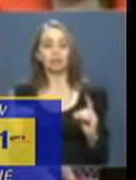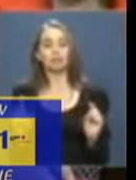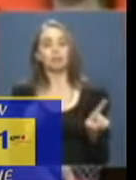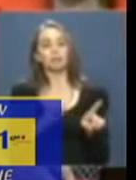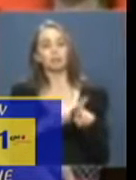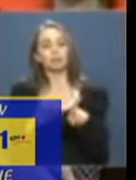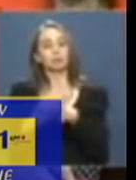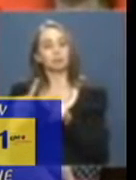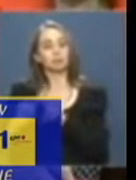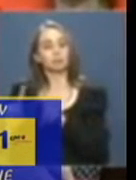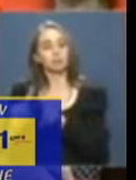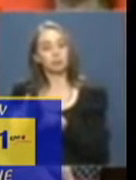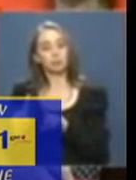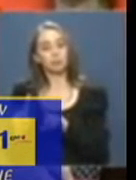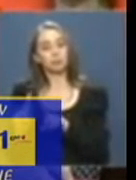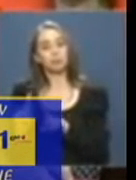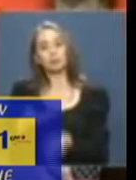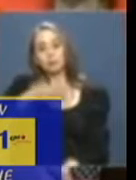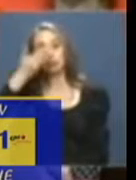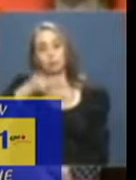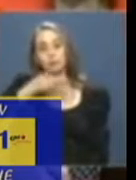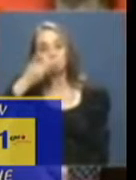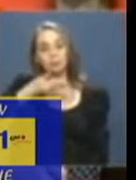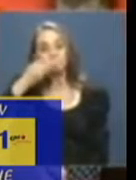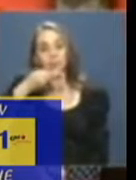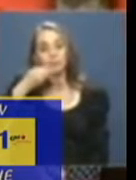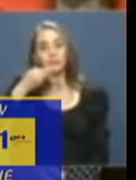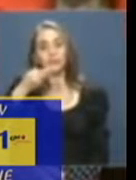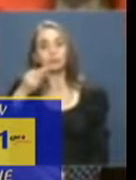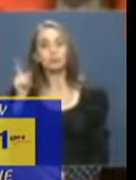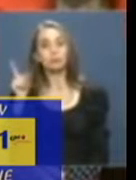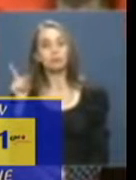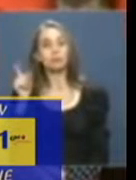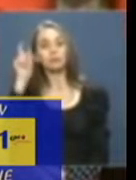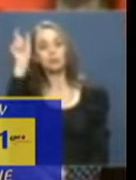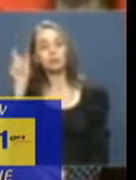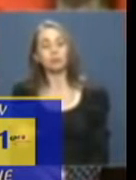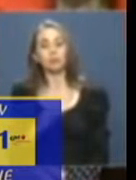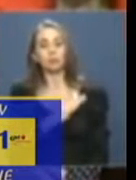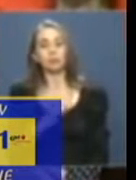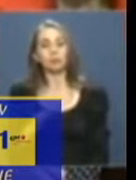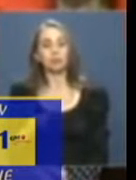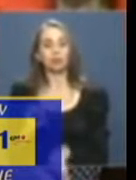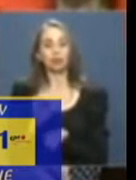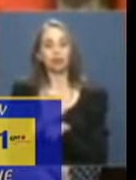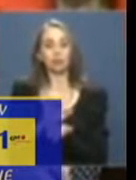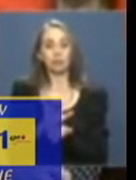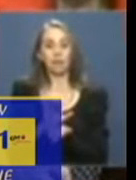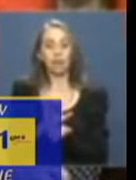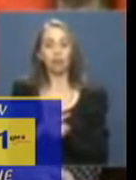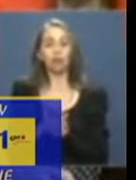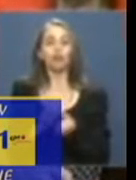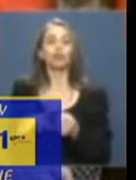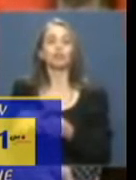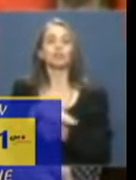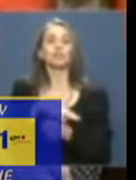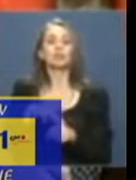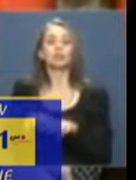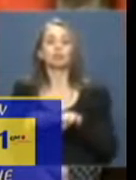de alocuciones al respecto que se han hecho por parte de los ministros de estado respecto a la situación de tranquilidad